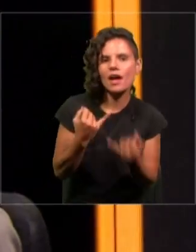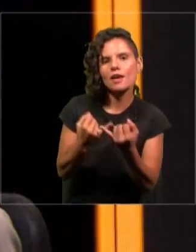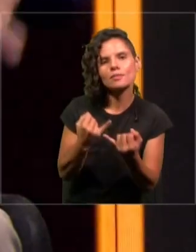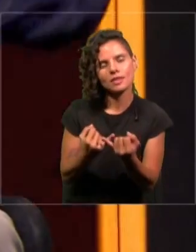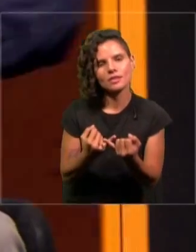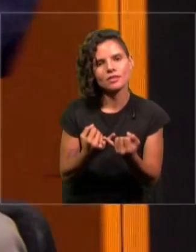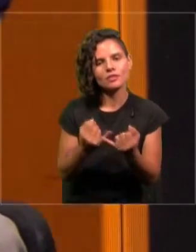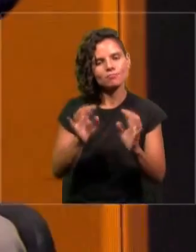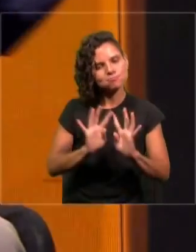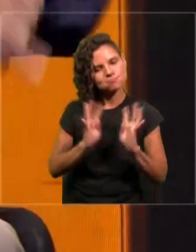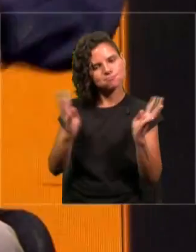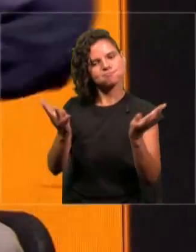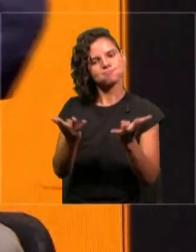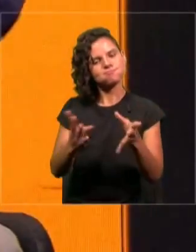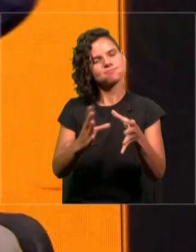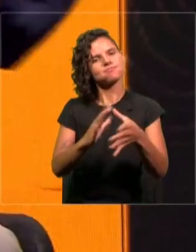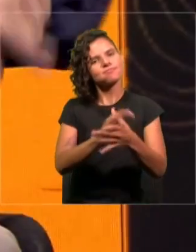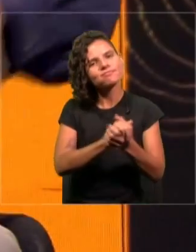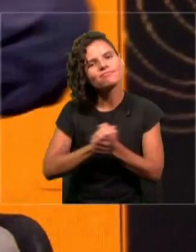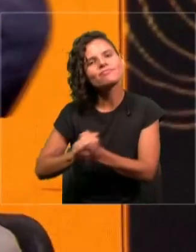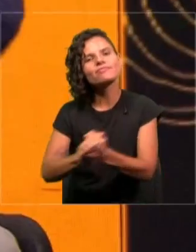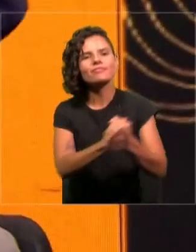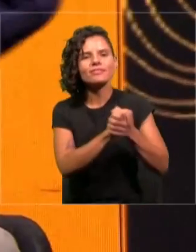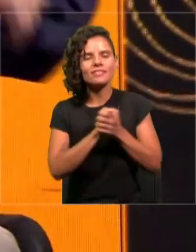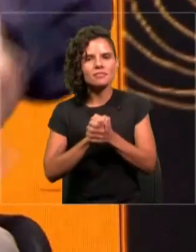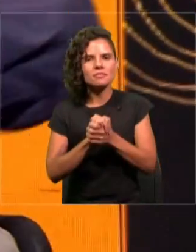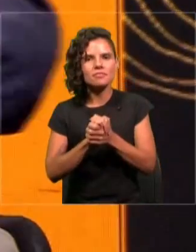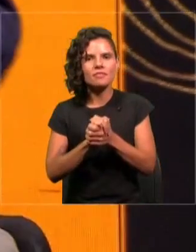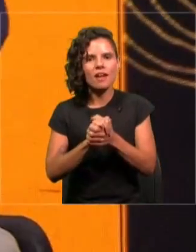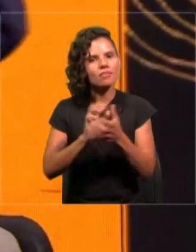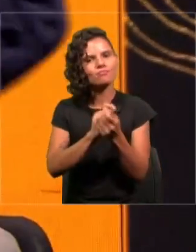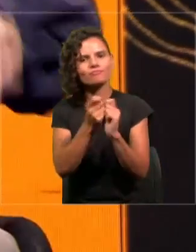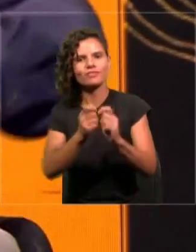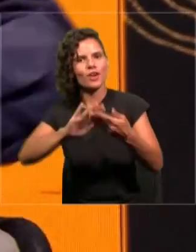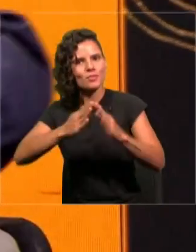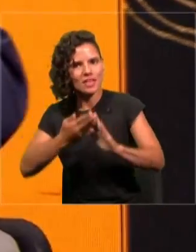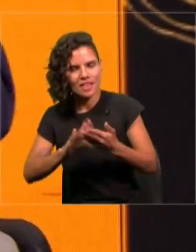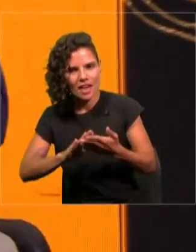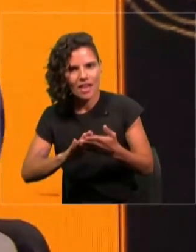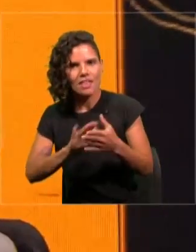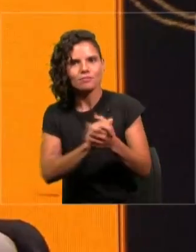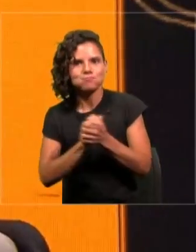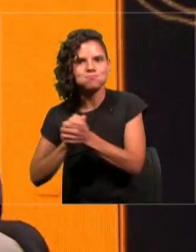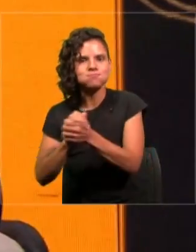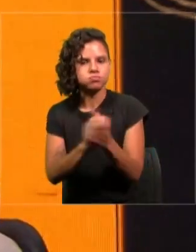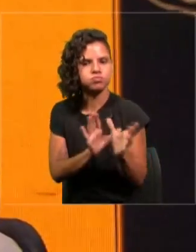Unámonos en una amistad que sea a la vez una comunidad, que sea a la vez una polis.